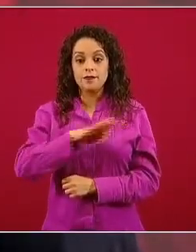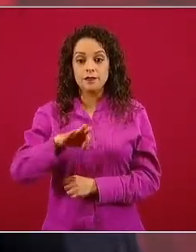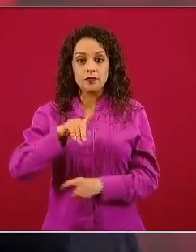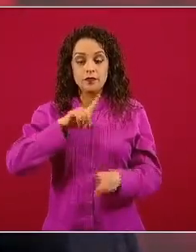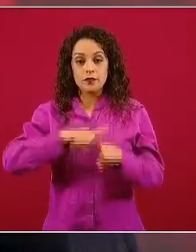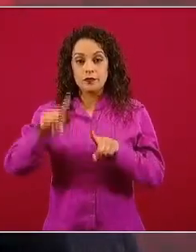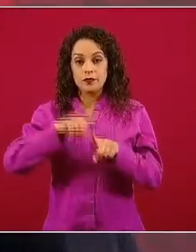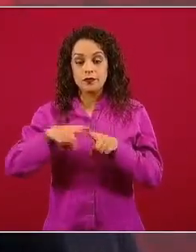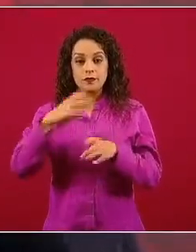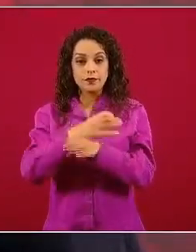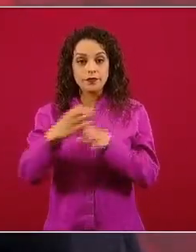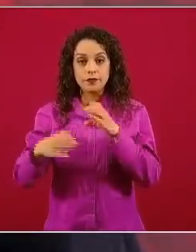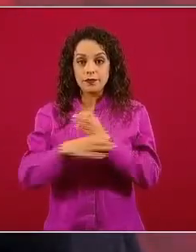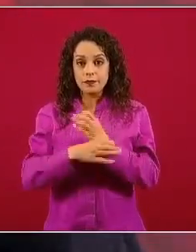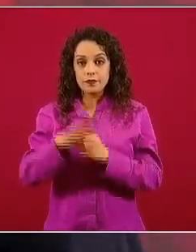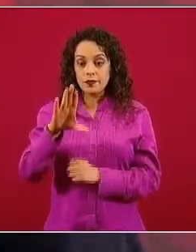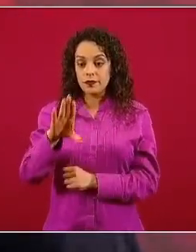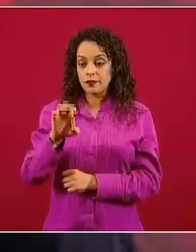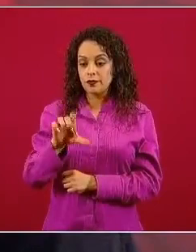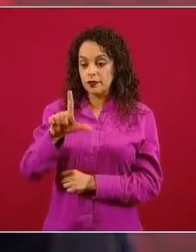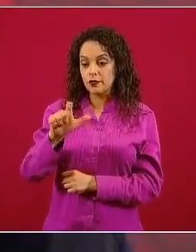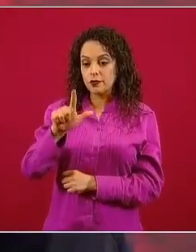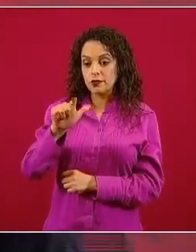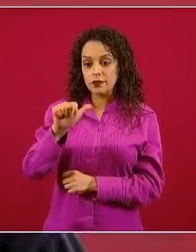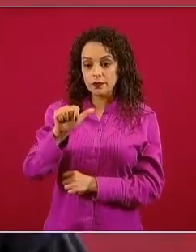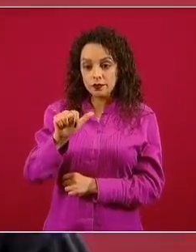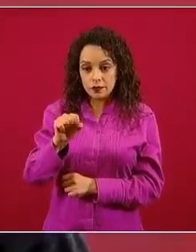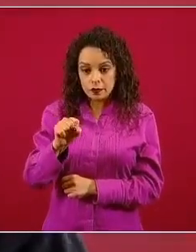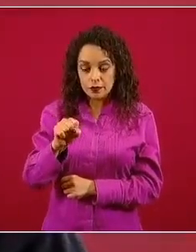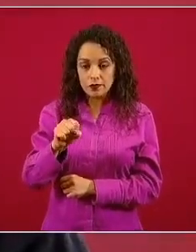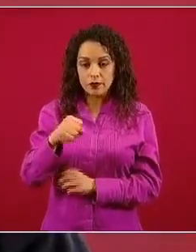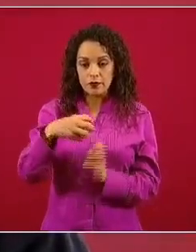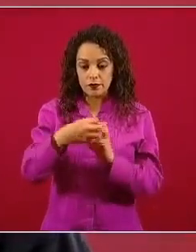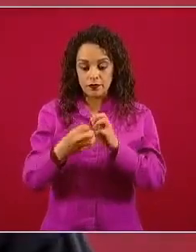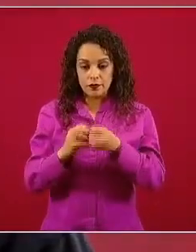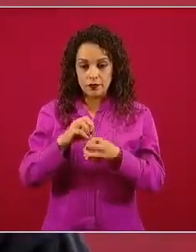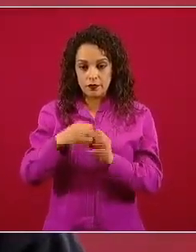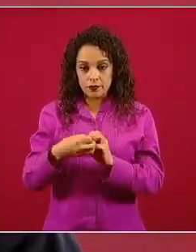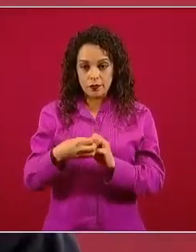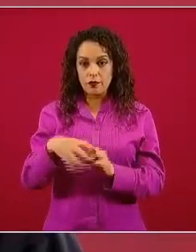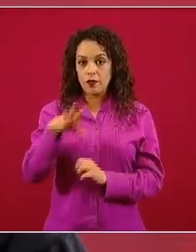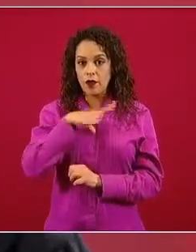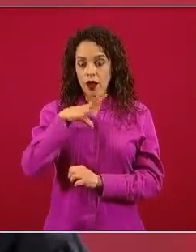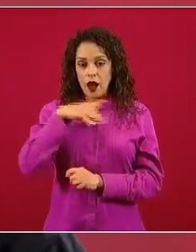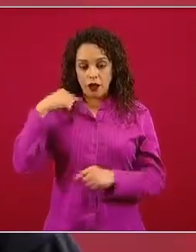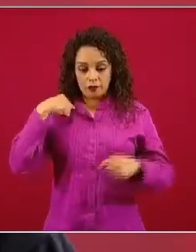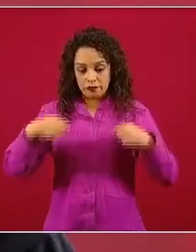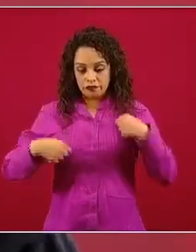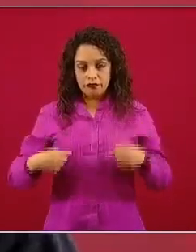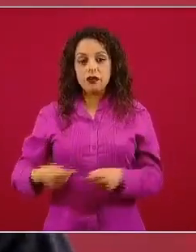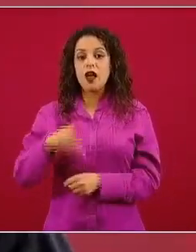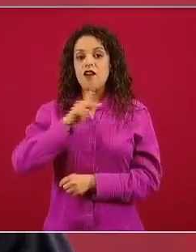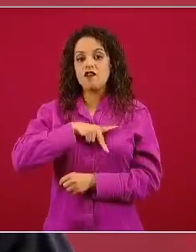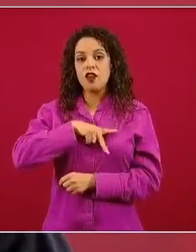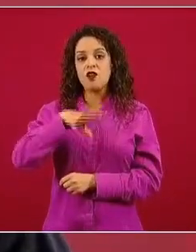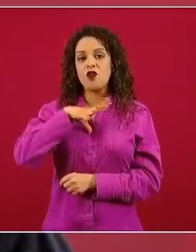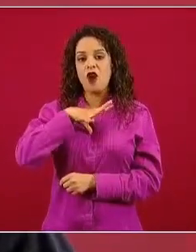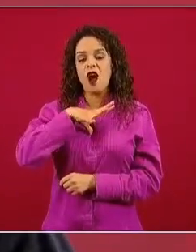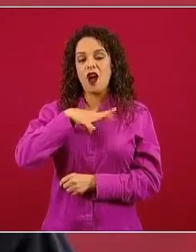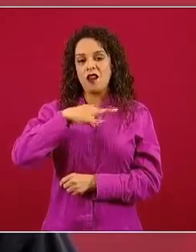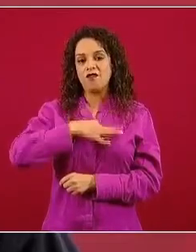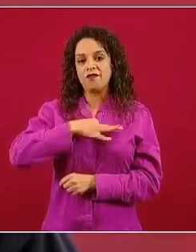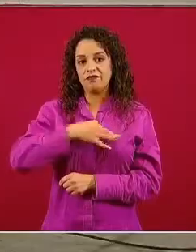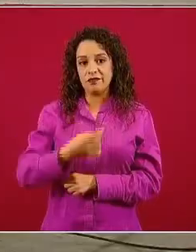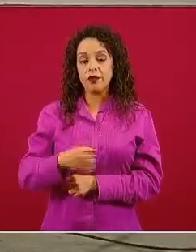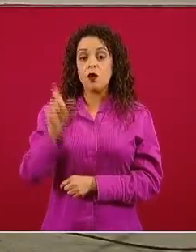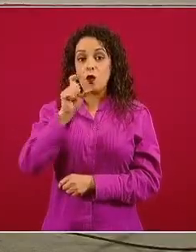diferentes elementos, diferentes células, diferentes órganos que están en toda la trayectoria que el virus infecta, desde las vías